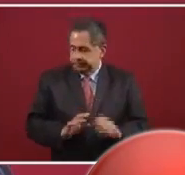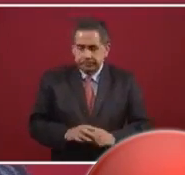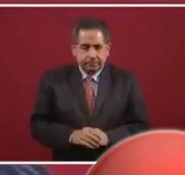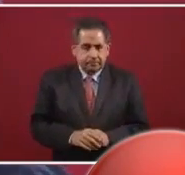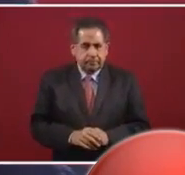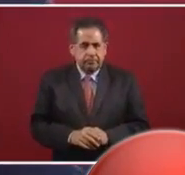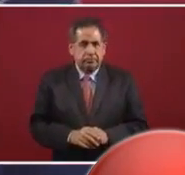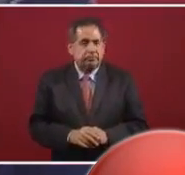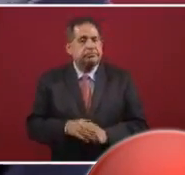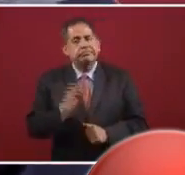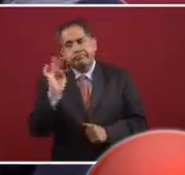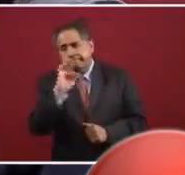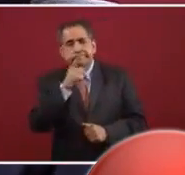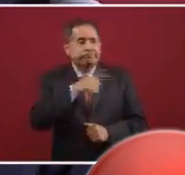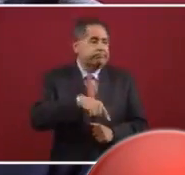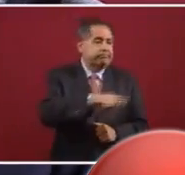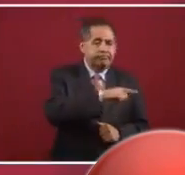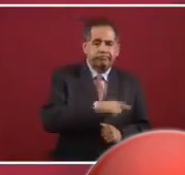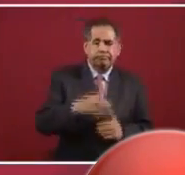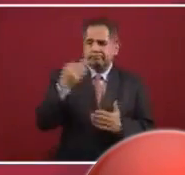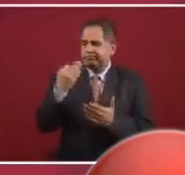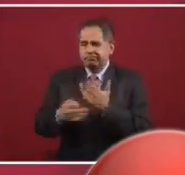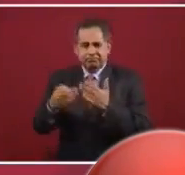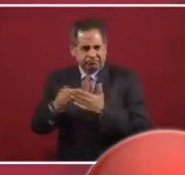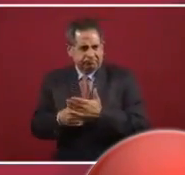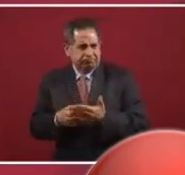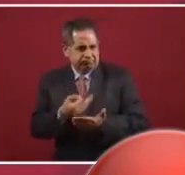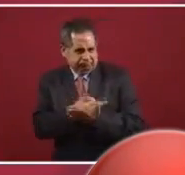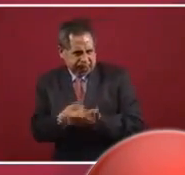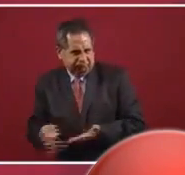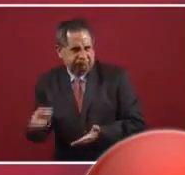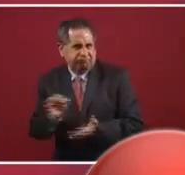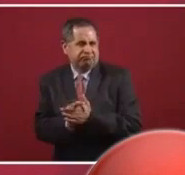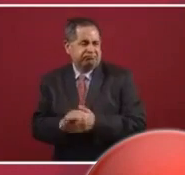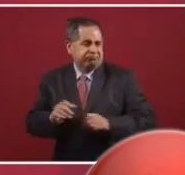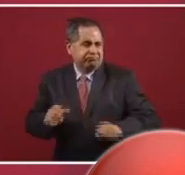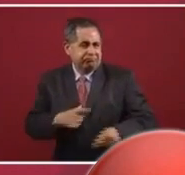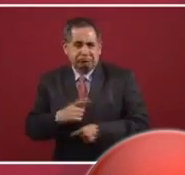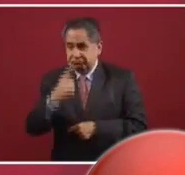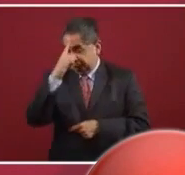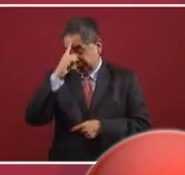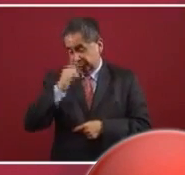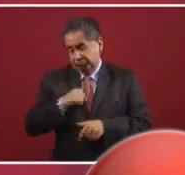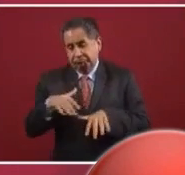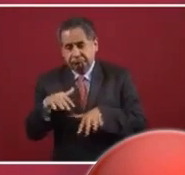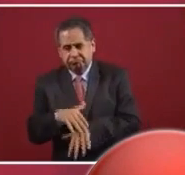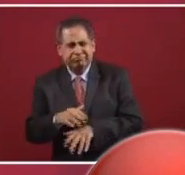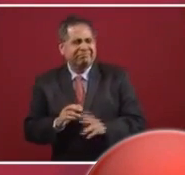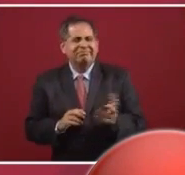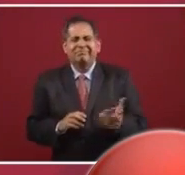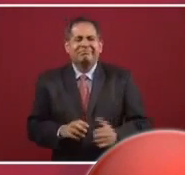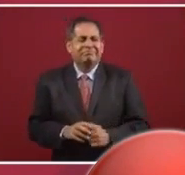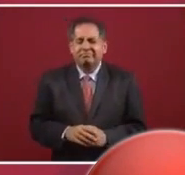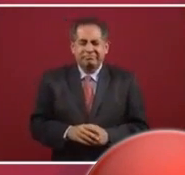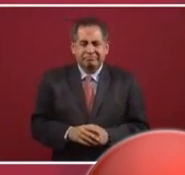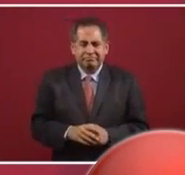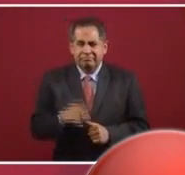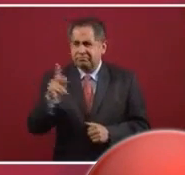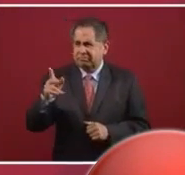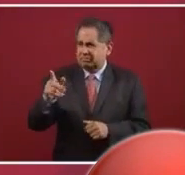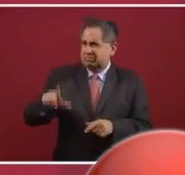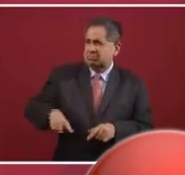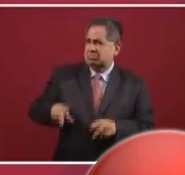Que digan que faltaron pantalones, que nos humillaron, que se